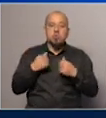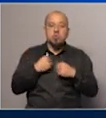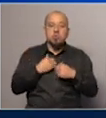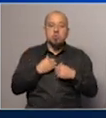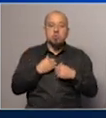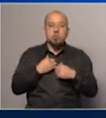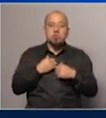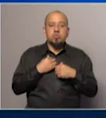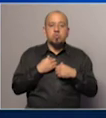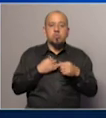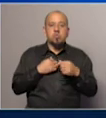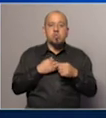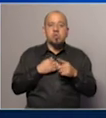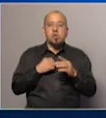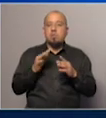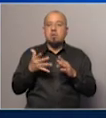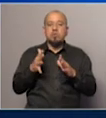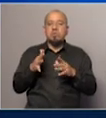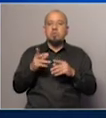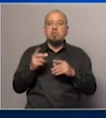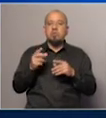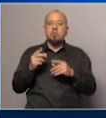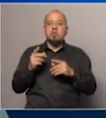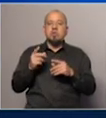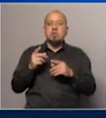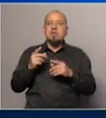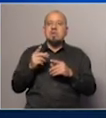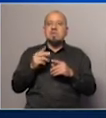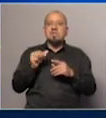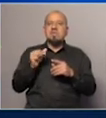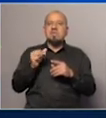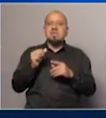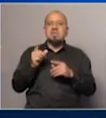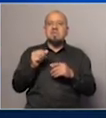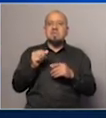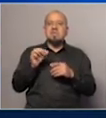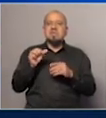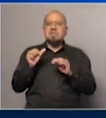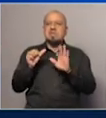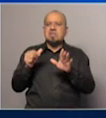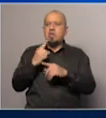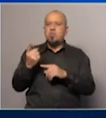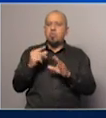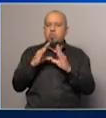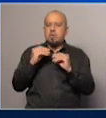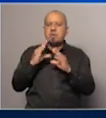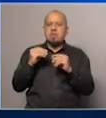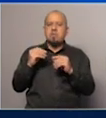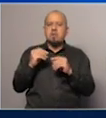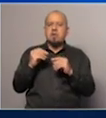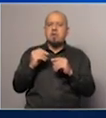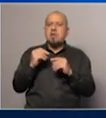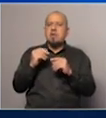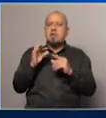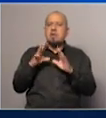quedaron cerca de 61 cooperativas en general vivienda sindical cooperativa de ahorro y cooperativas de